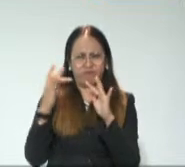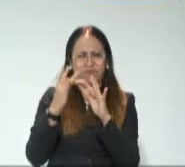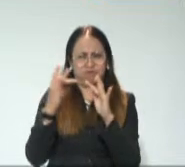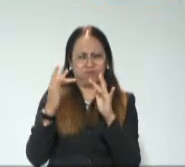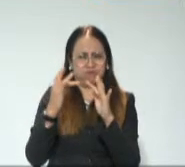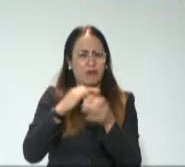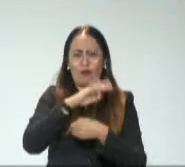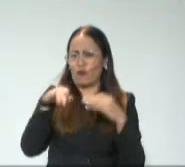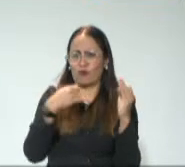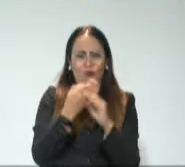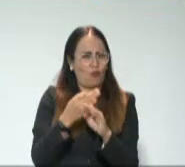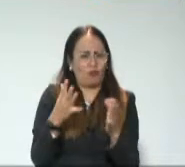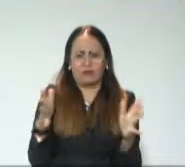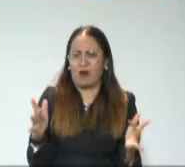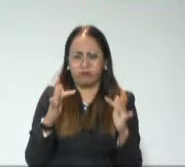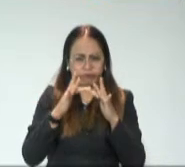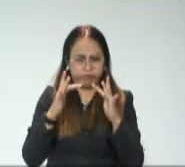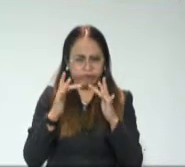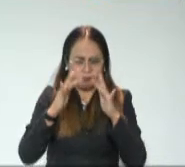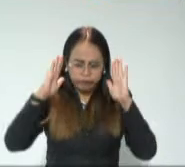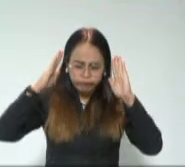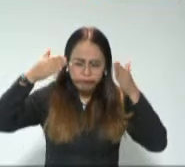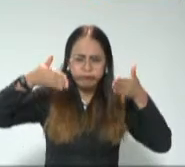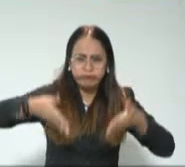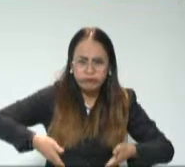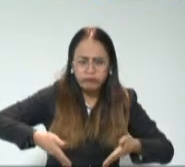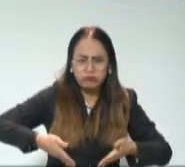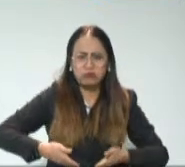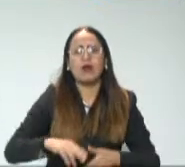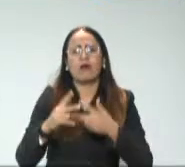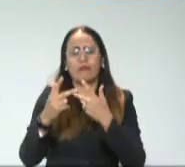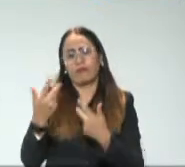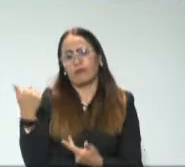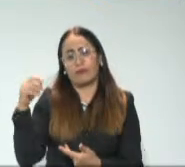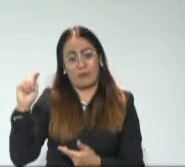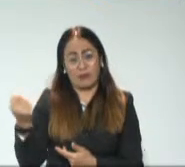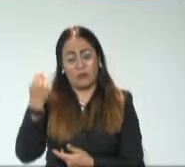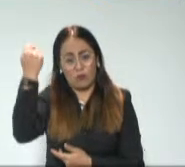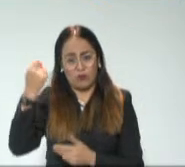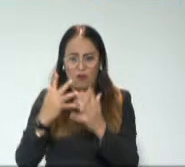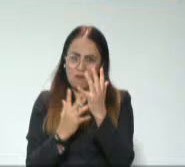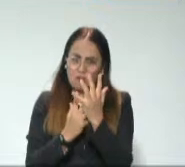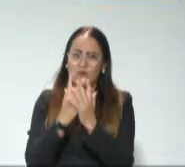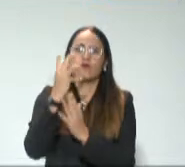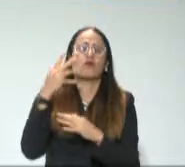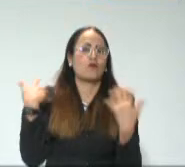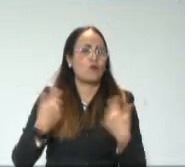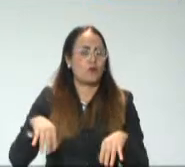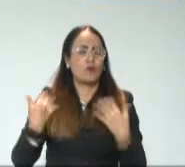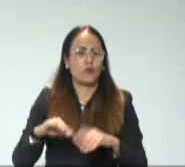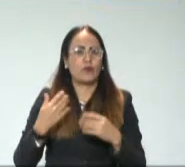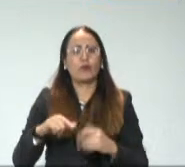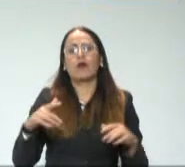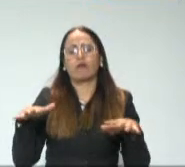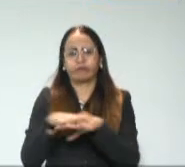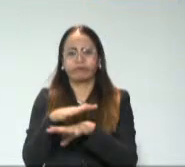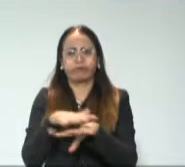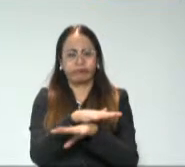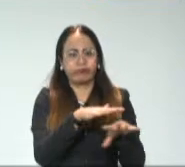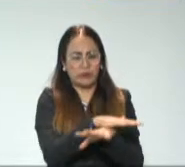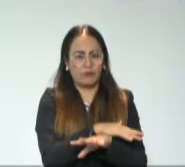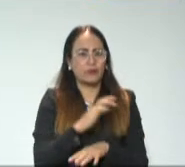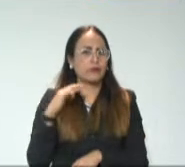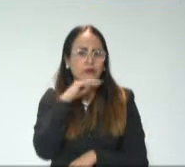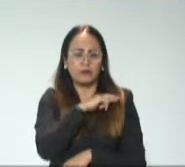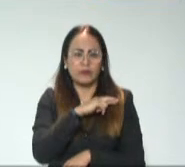estamos envueltos eh con el rápido avance por supuesto de las tecnologías disponibles